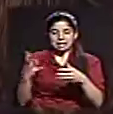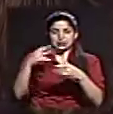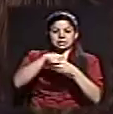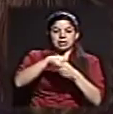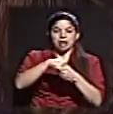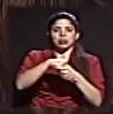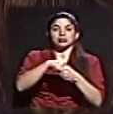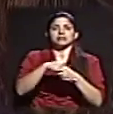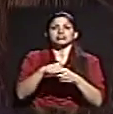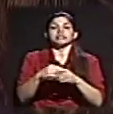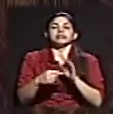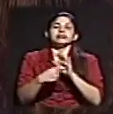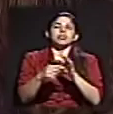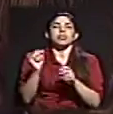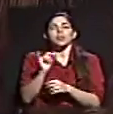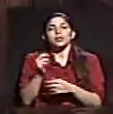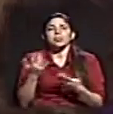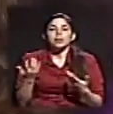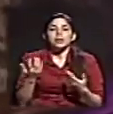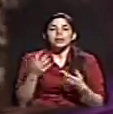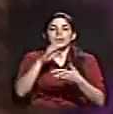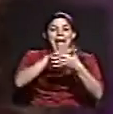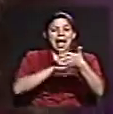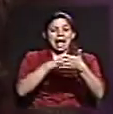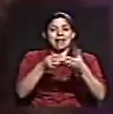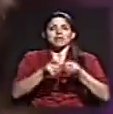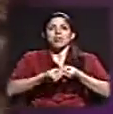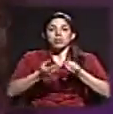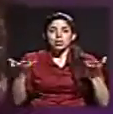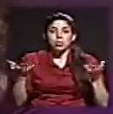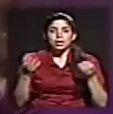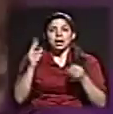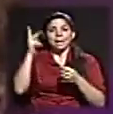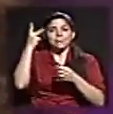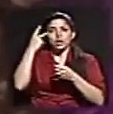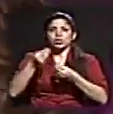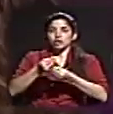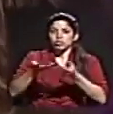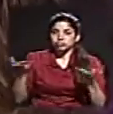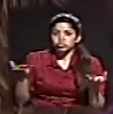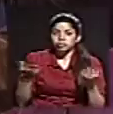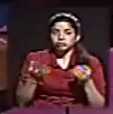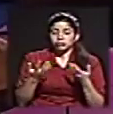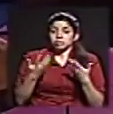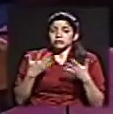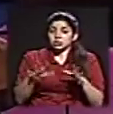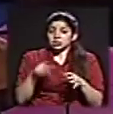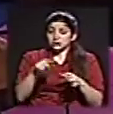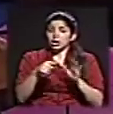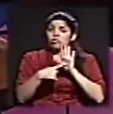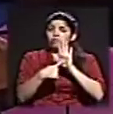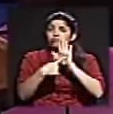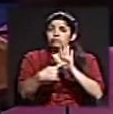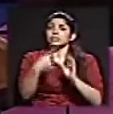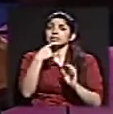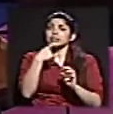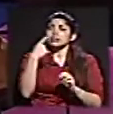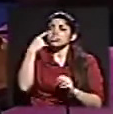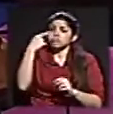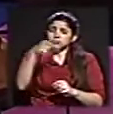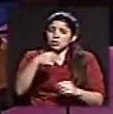ponerlas, digamos, en la agenda pública y en la agenda política también, ya también es una manifestación de decir,